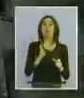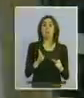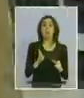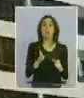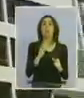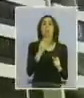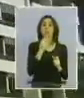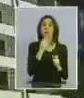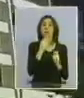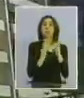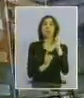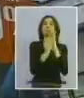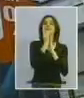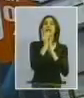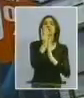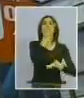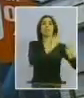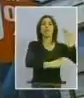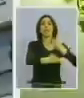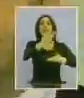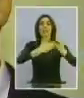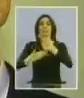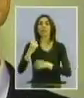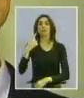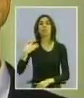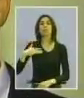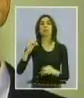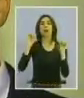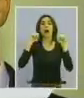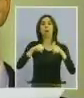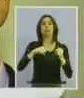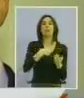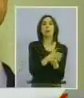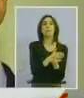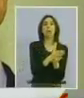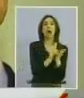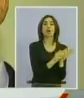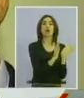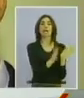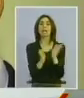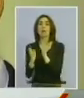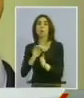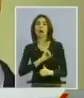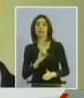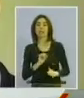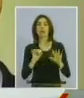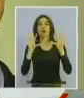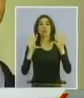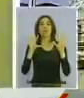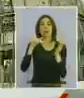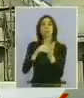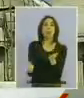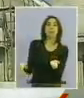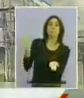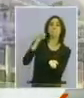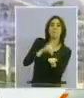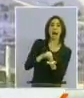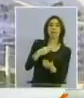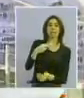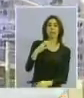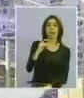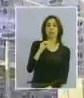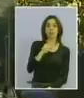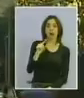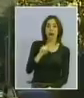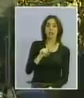crecer también en renovación. Es importante aprobar el nuevo plano regulador metropolitano que va a generar 10.000 hectáreas adicionales. Santiago